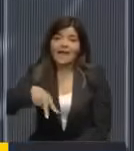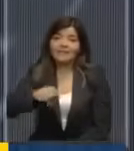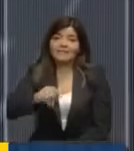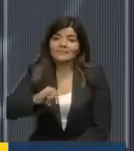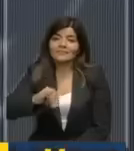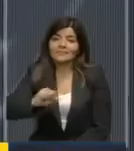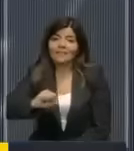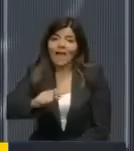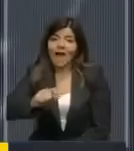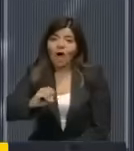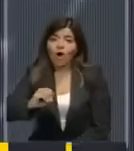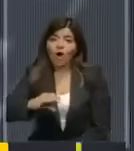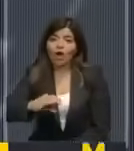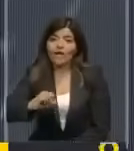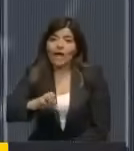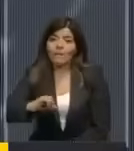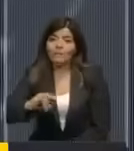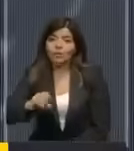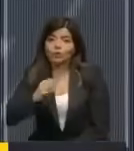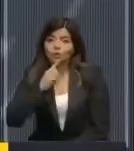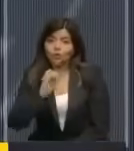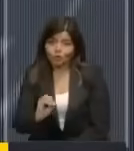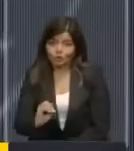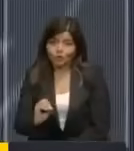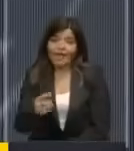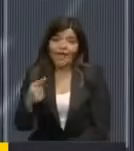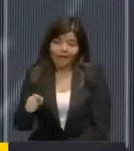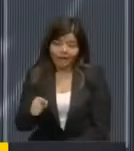verdadero arquitecto de esto junto al jefe.